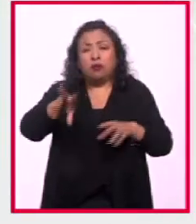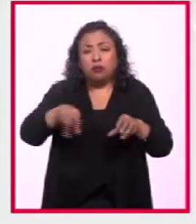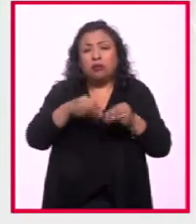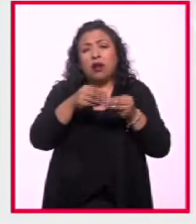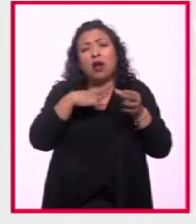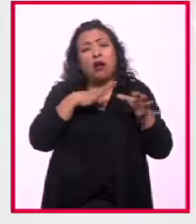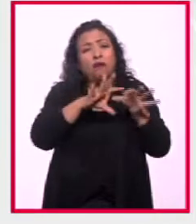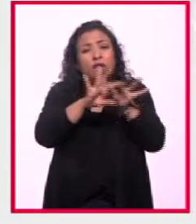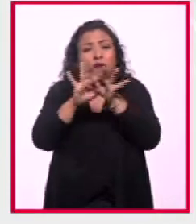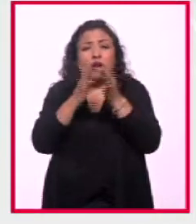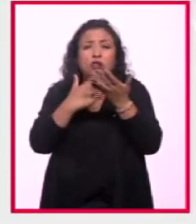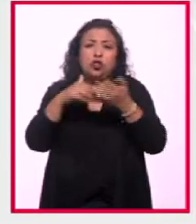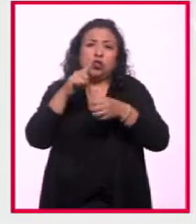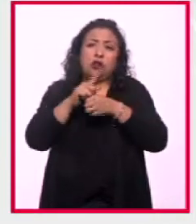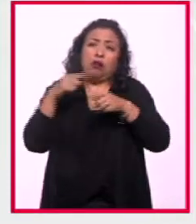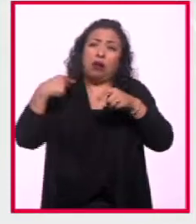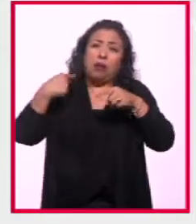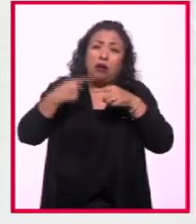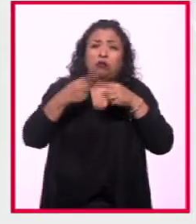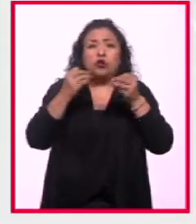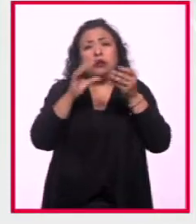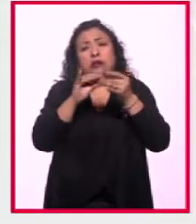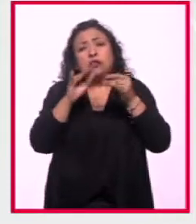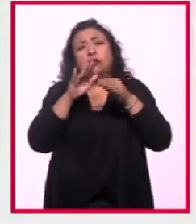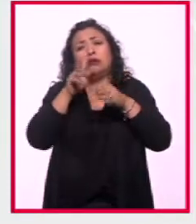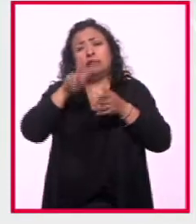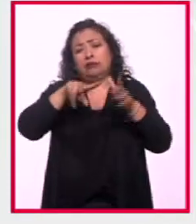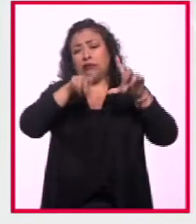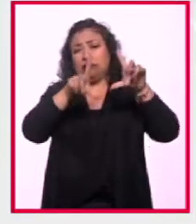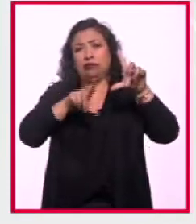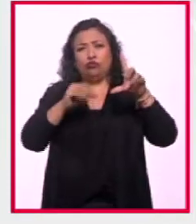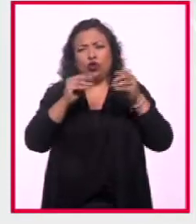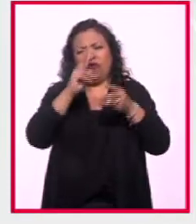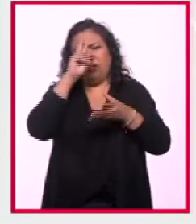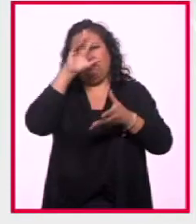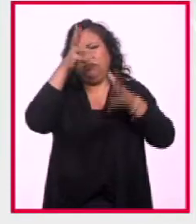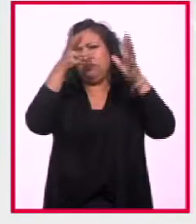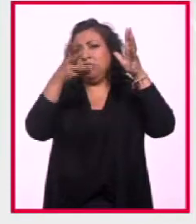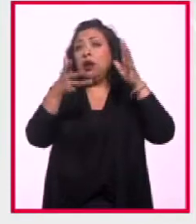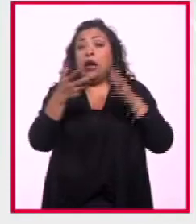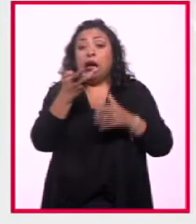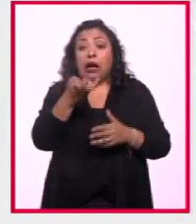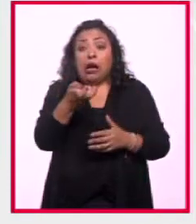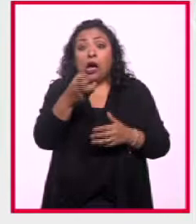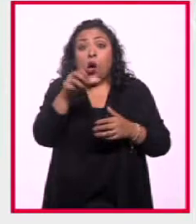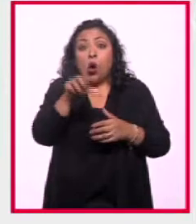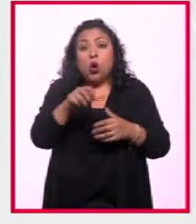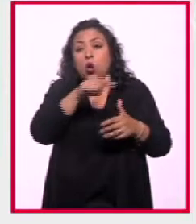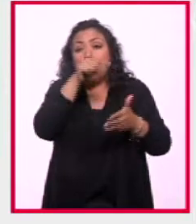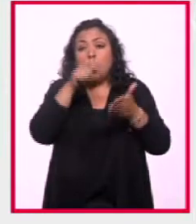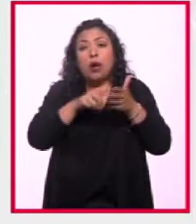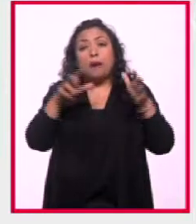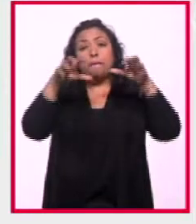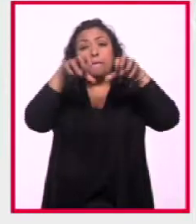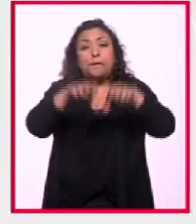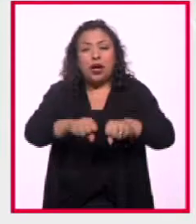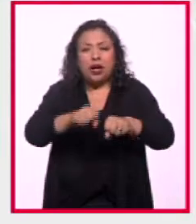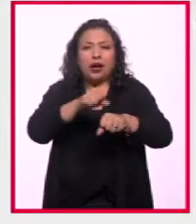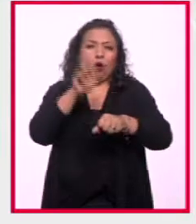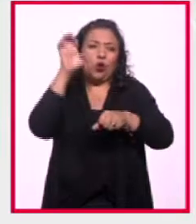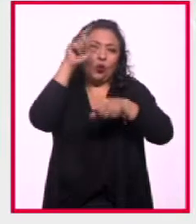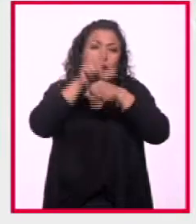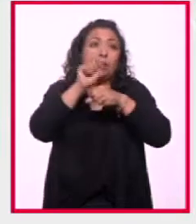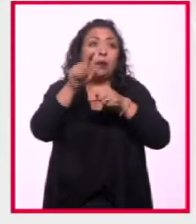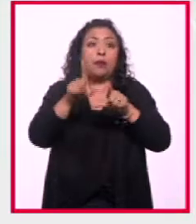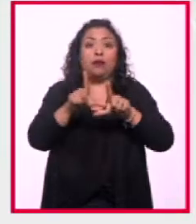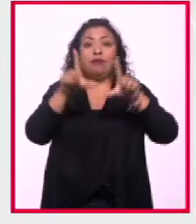de tejido social que es hablado tanto en un país con tanta violencia bueno pues es el caso ocupar los recintos culturales y ocupar también la